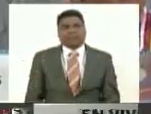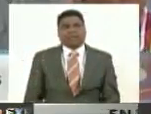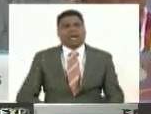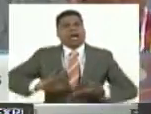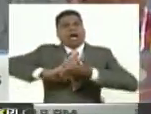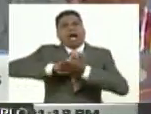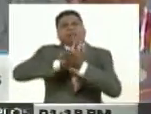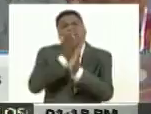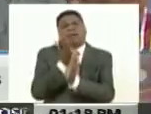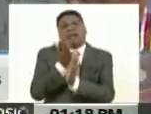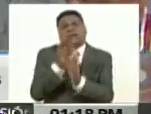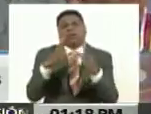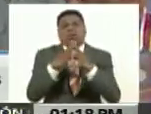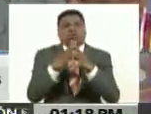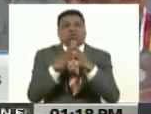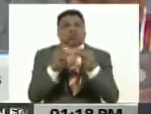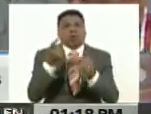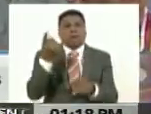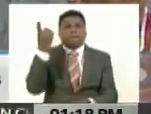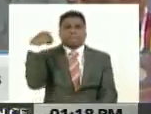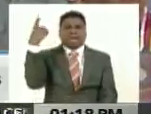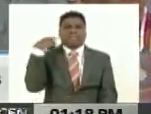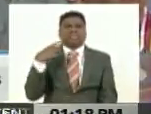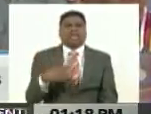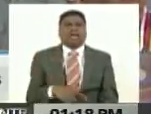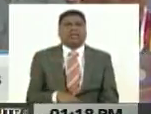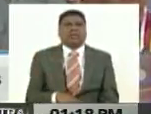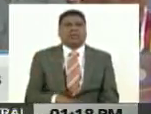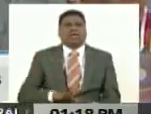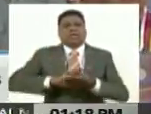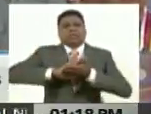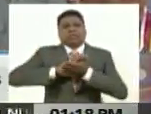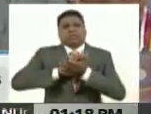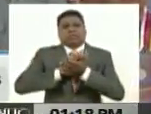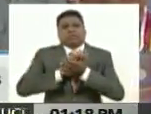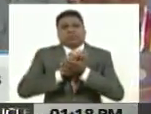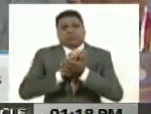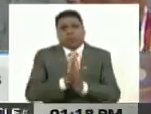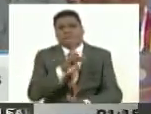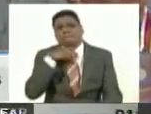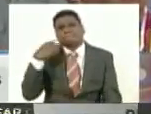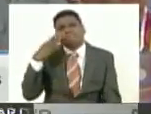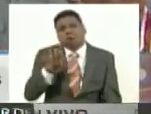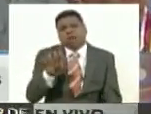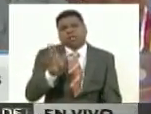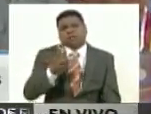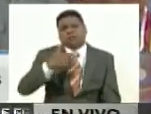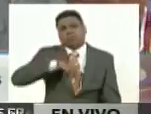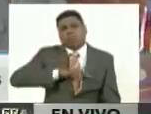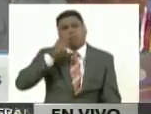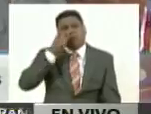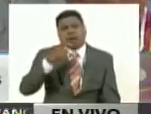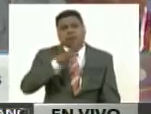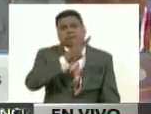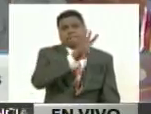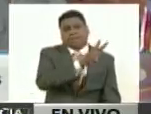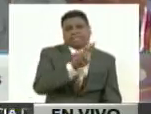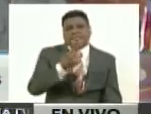acabar con lo que había, con ese pasado que estaba estrangulando a nuestro pueblo. Viene 27 y 28 de